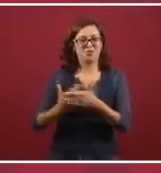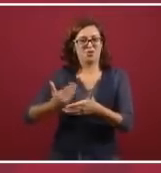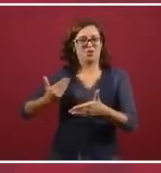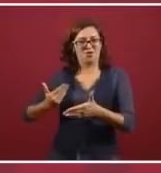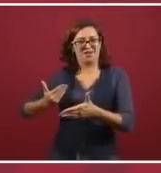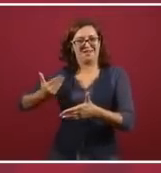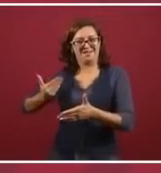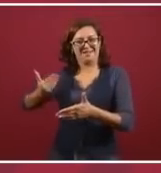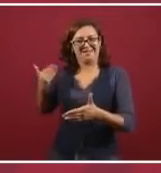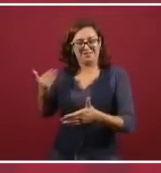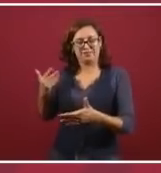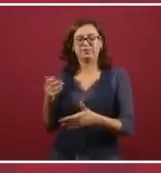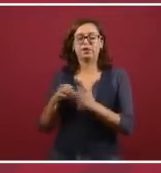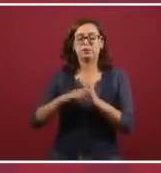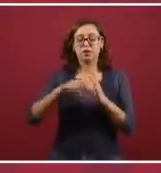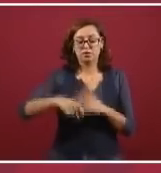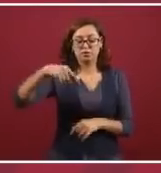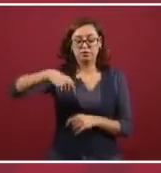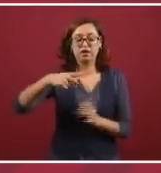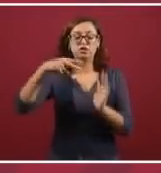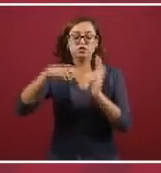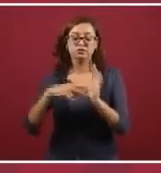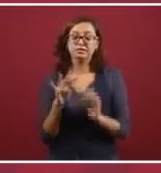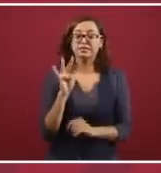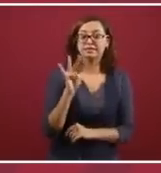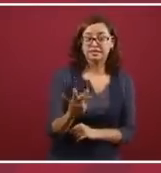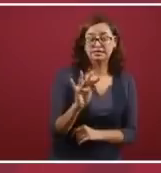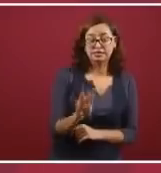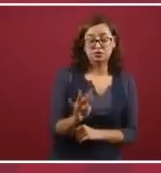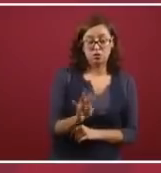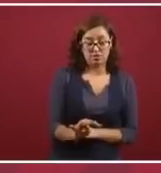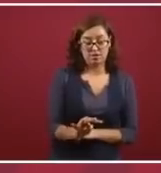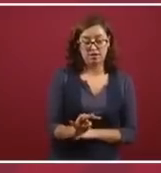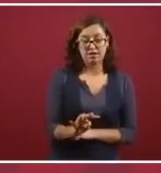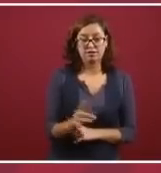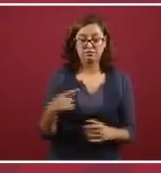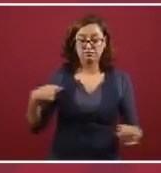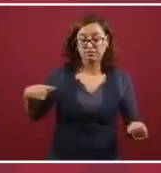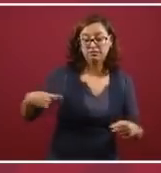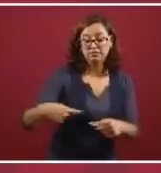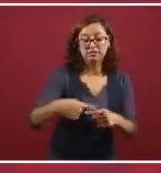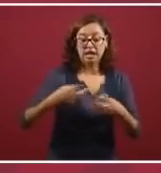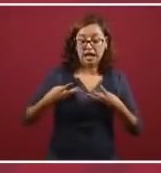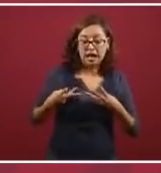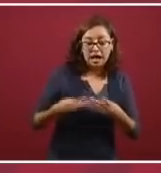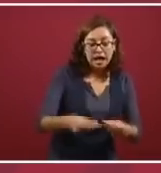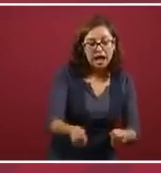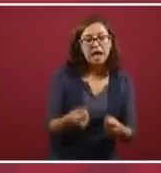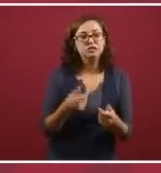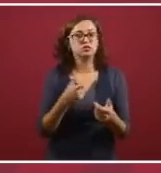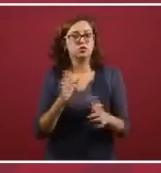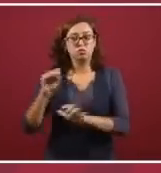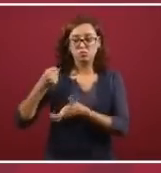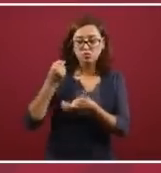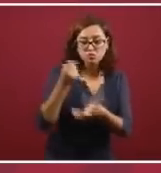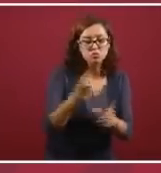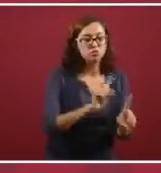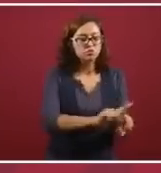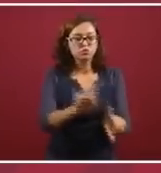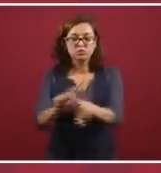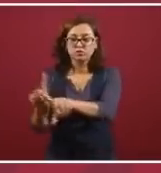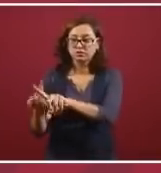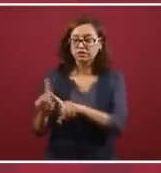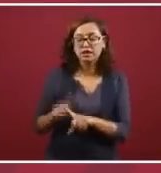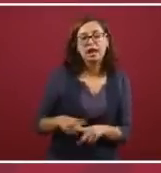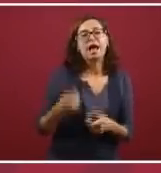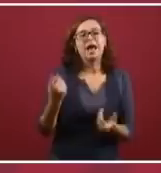años electorales se tiene más tiempo para presentar, cuando es fin de un